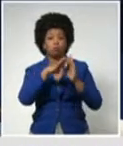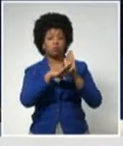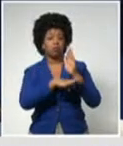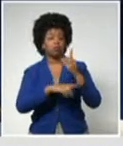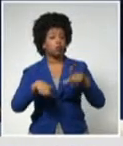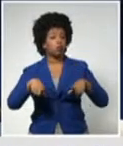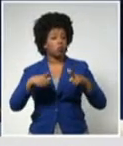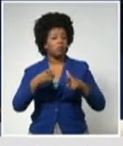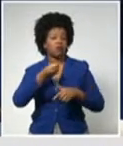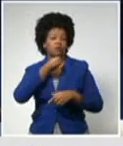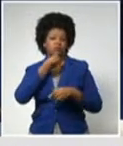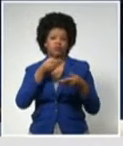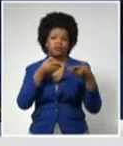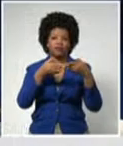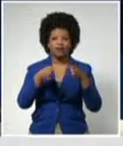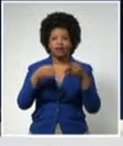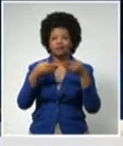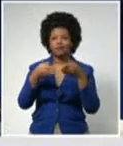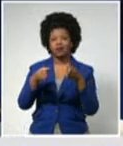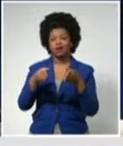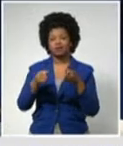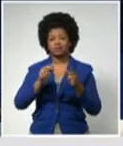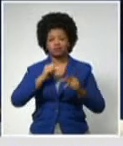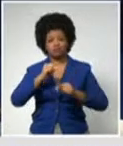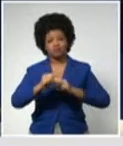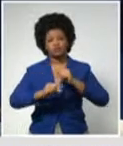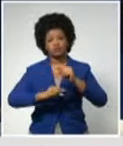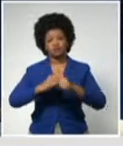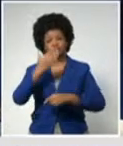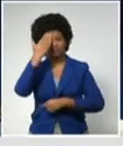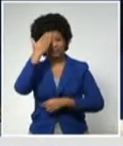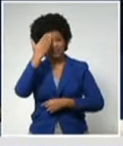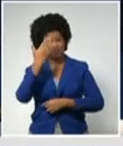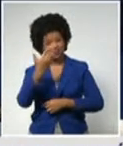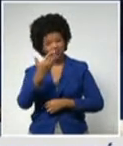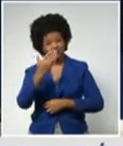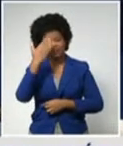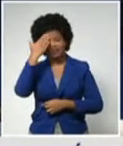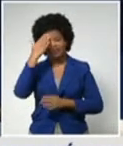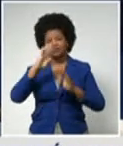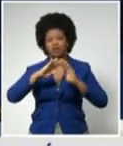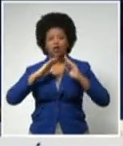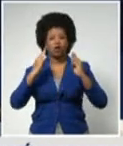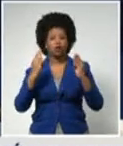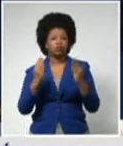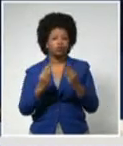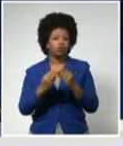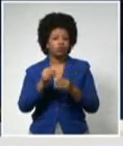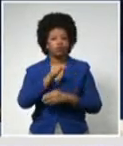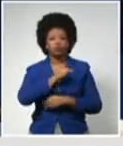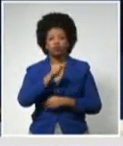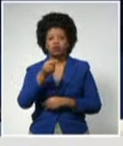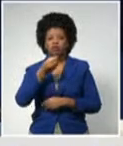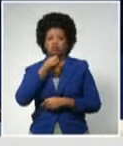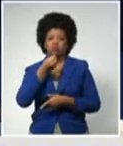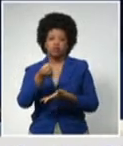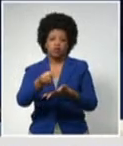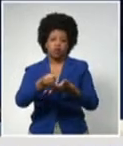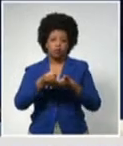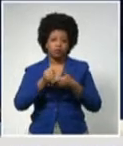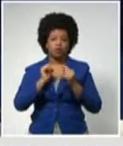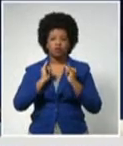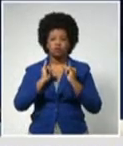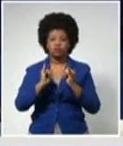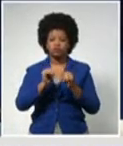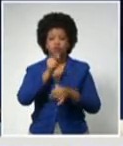y iremos pasando paulatinamente. Muchas gracias a todos ustedes que permiten esta transmisión y a las